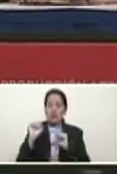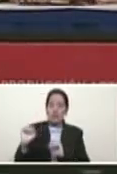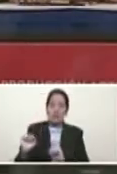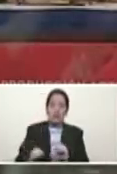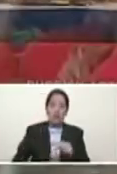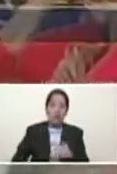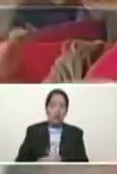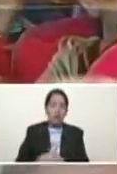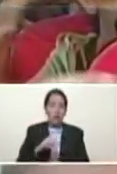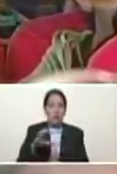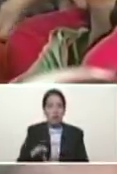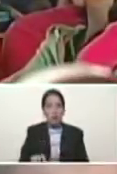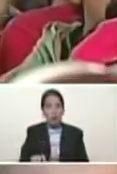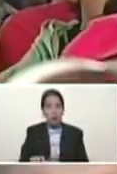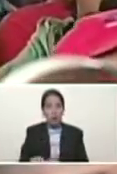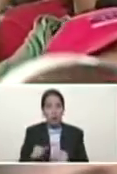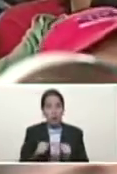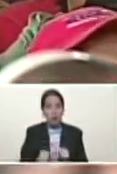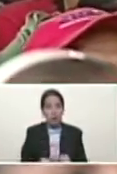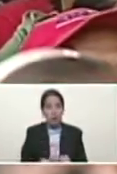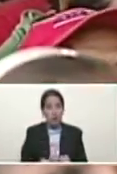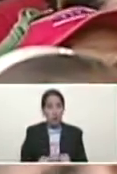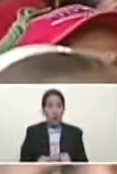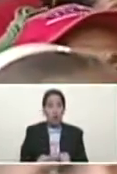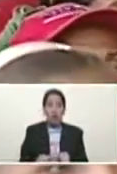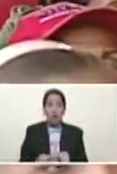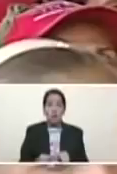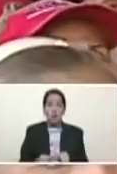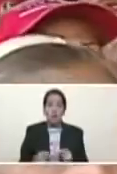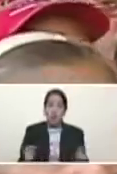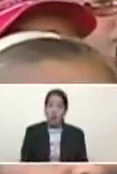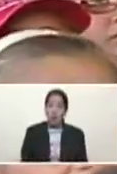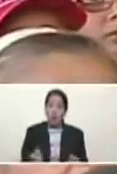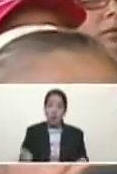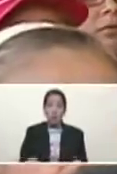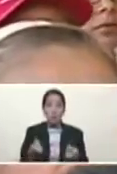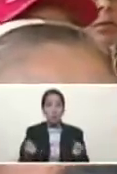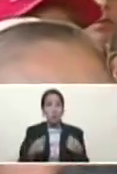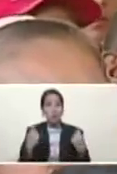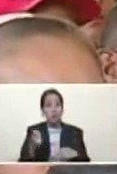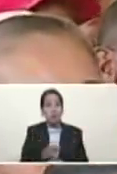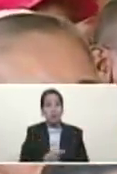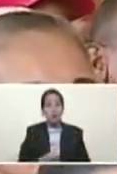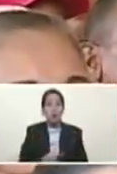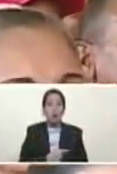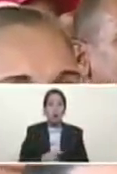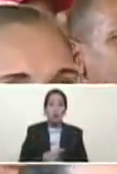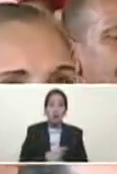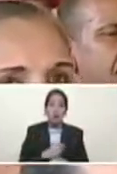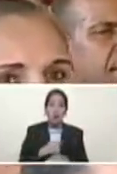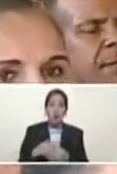Estado continuado, permanente, que impulsa el gobierno de Estados Unidos.